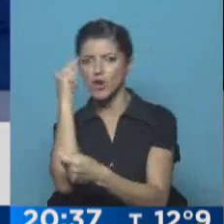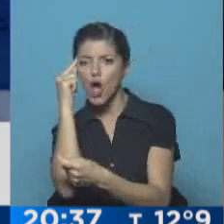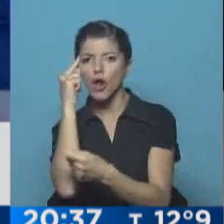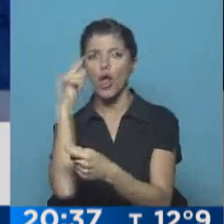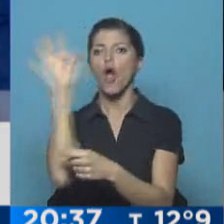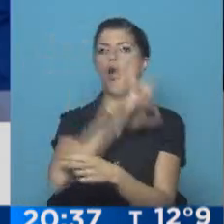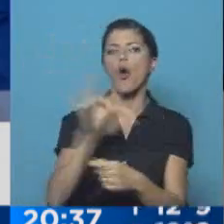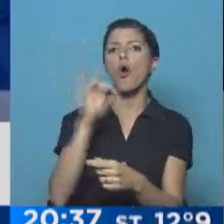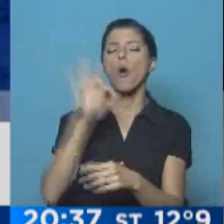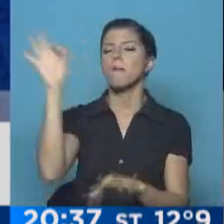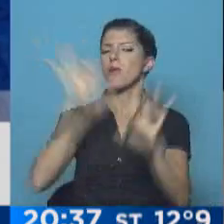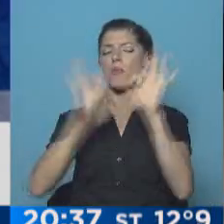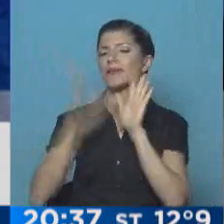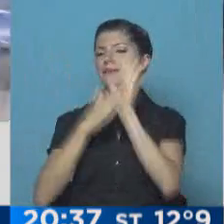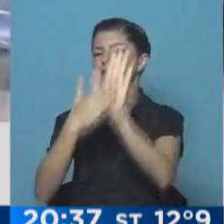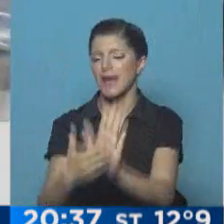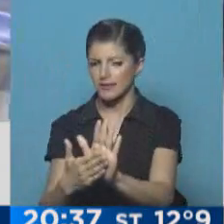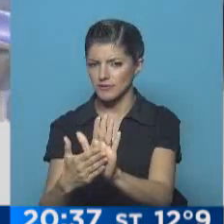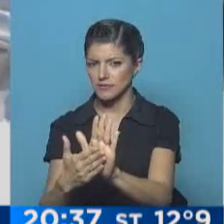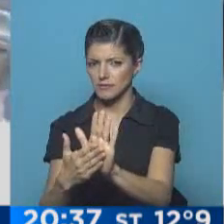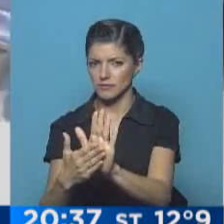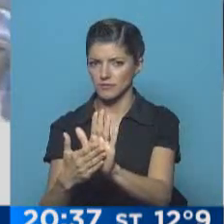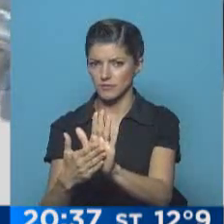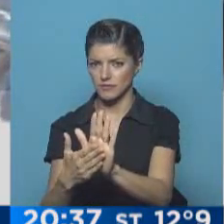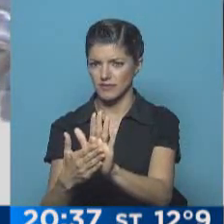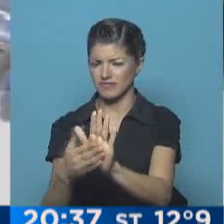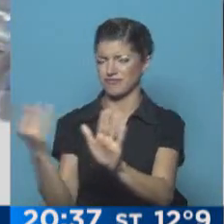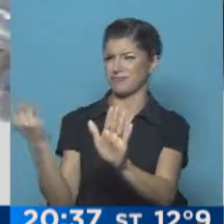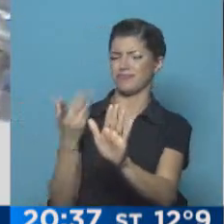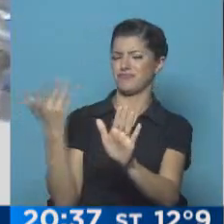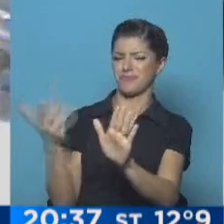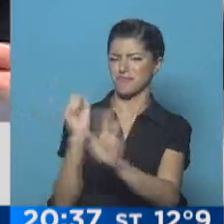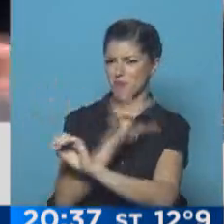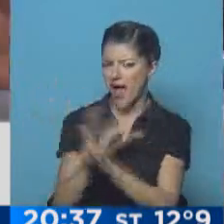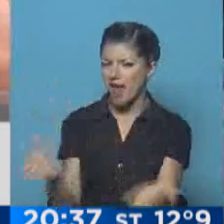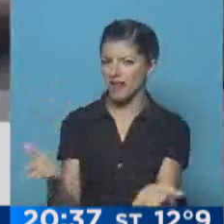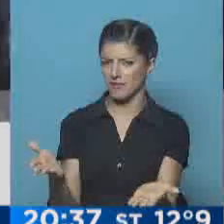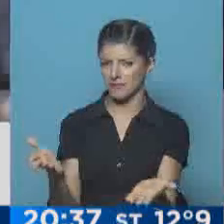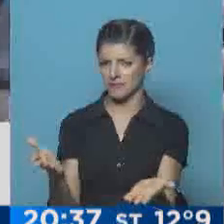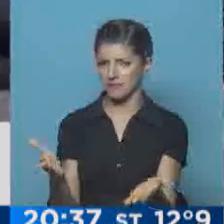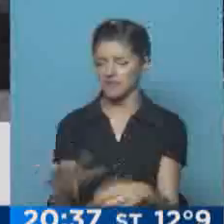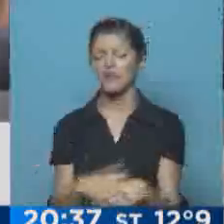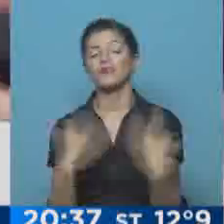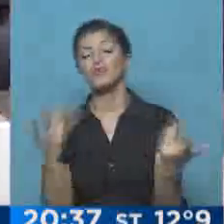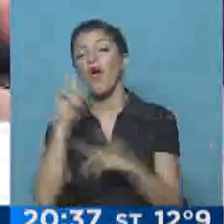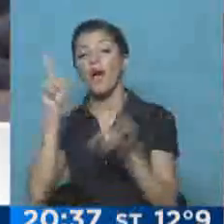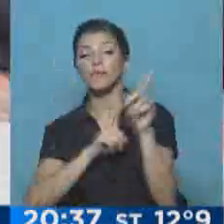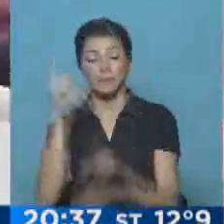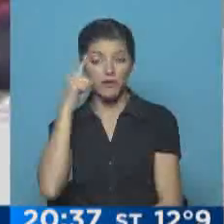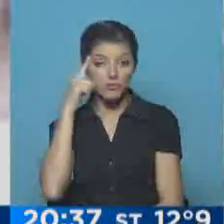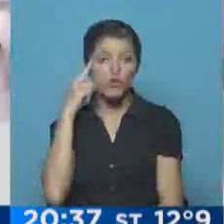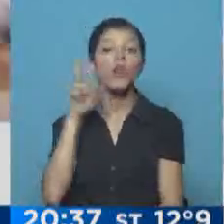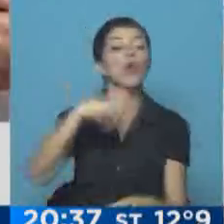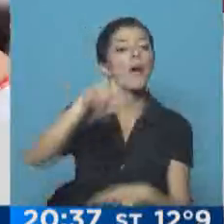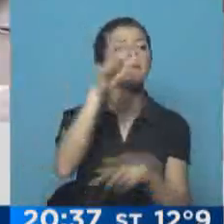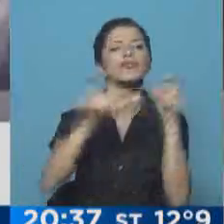largan propuestas con una gran demagogia o liviandad, yo creo que a veces subestimando a la gente, pensando las